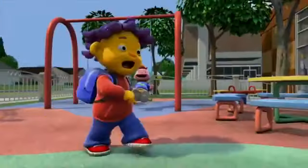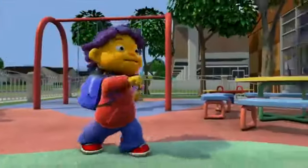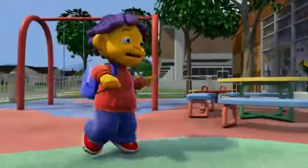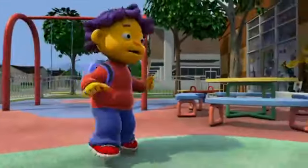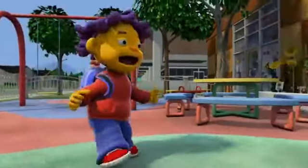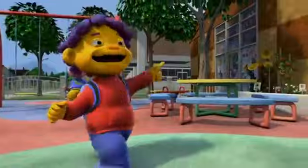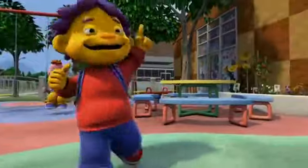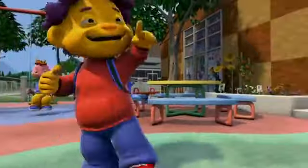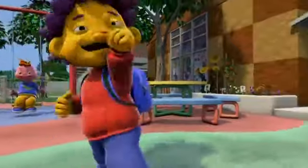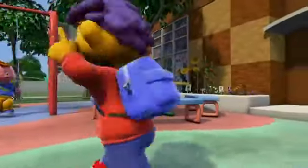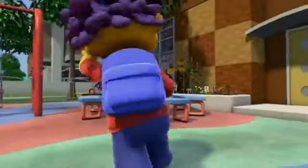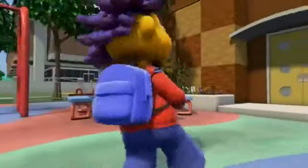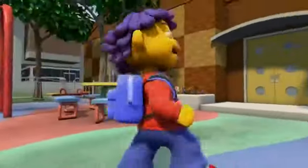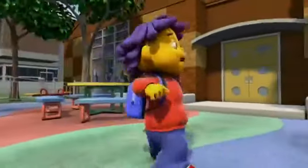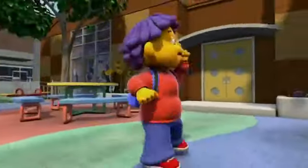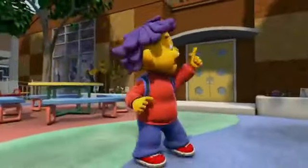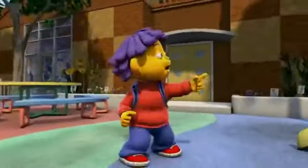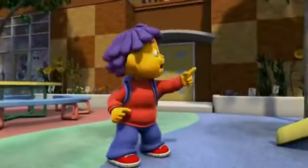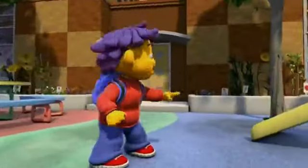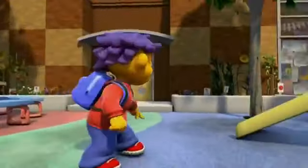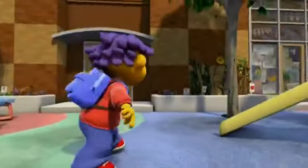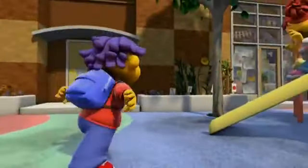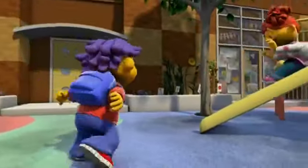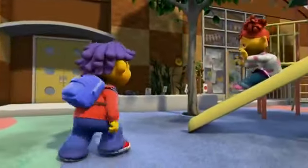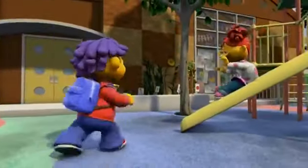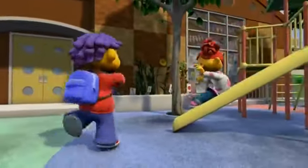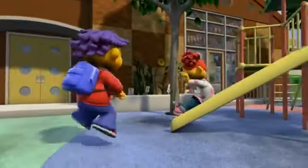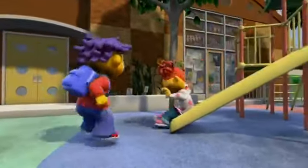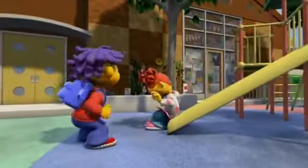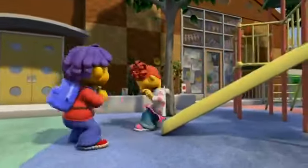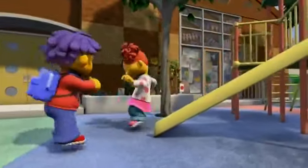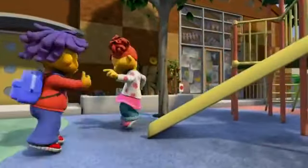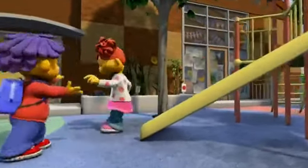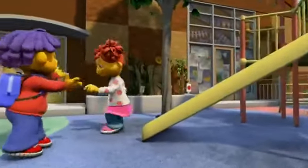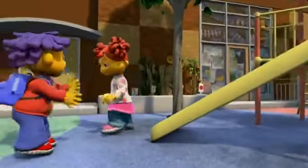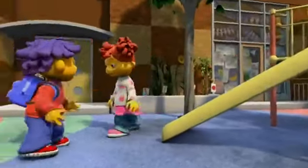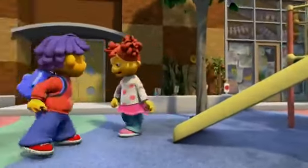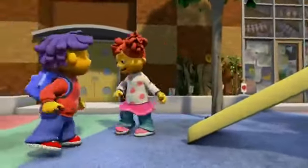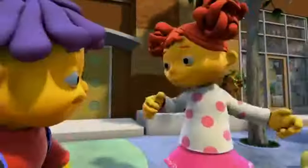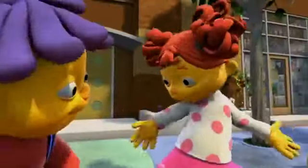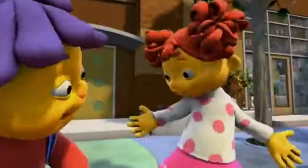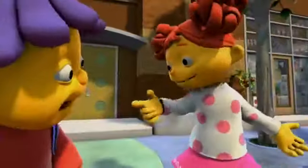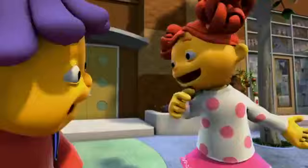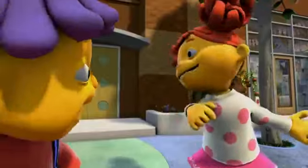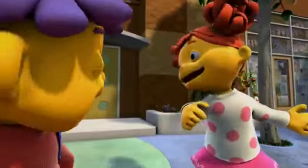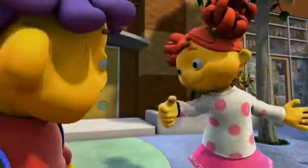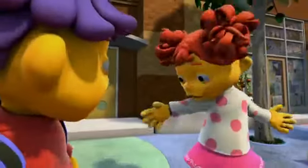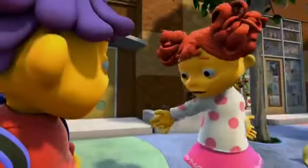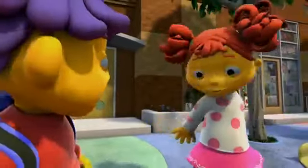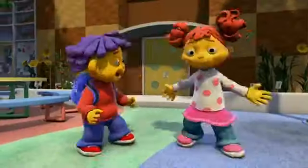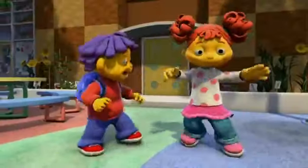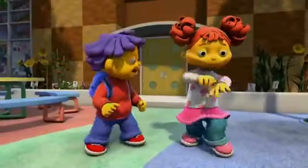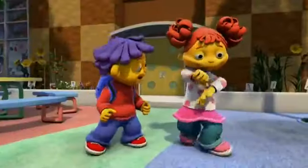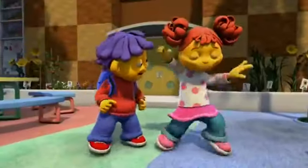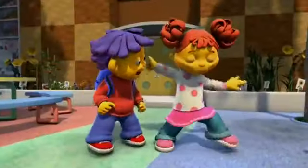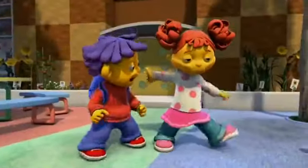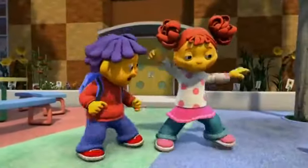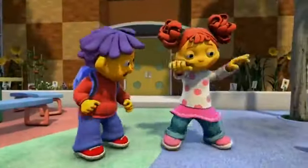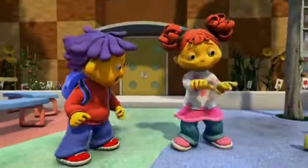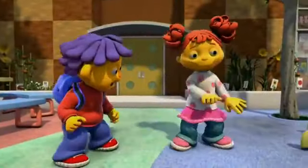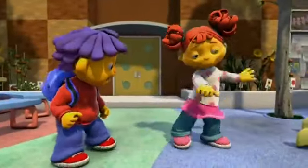Mis amigos, ¿dónde están? Los buscaré. Ahí está Gabriela. ¡Mira lo que puedo hacer!